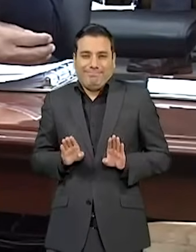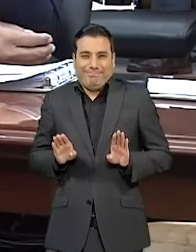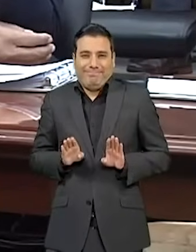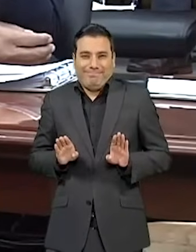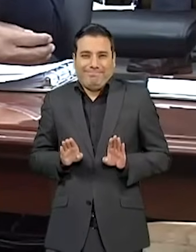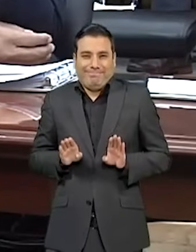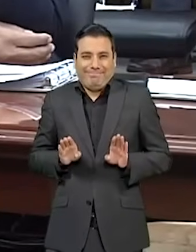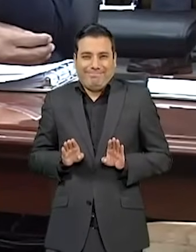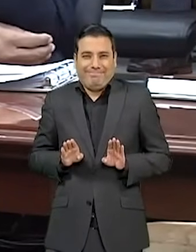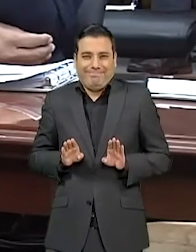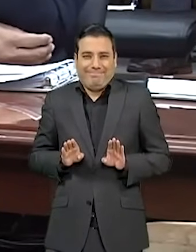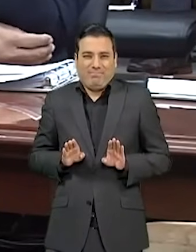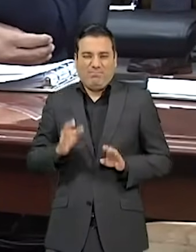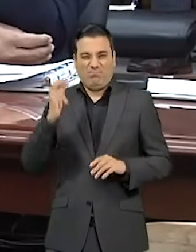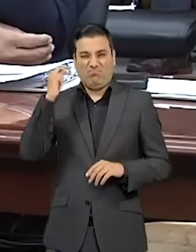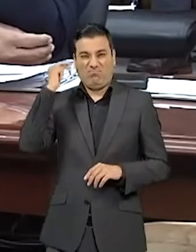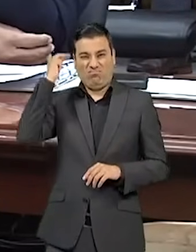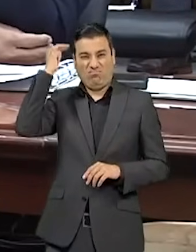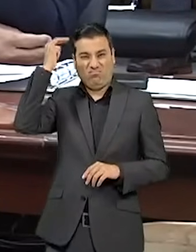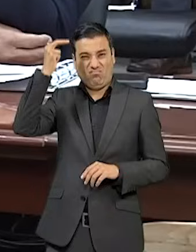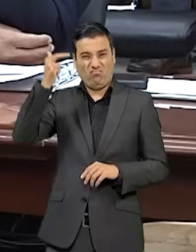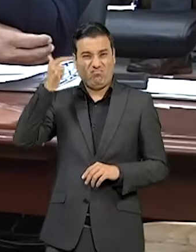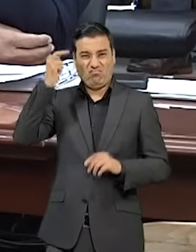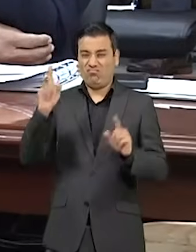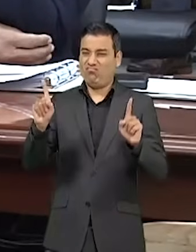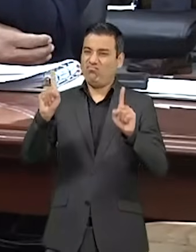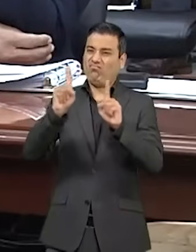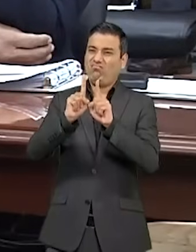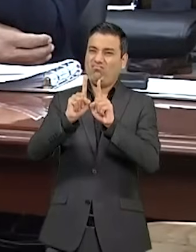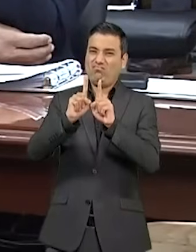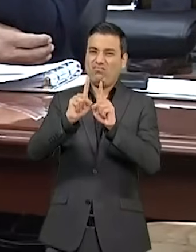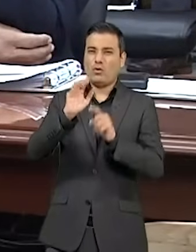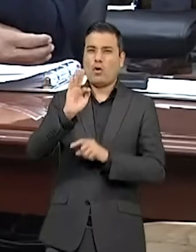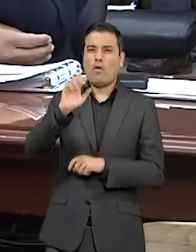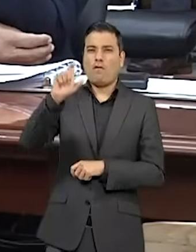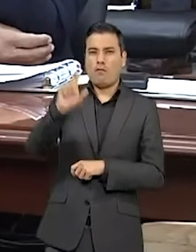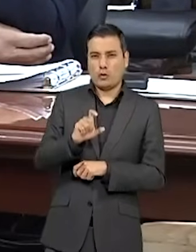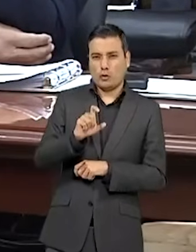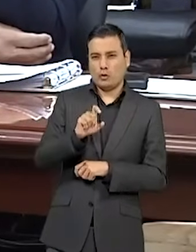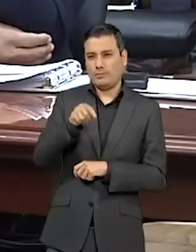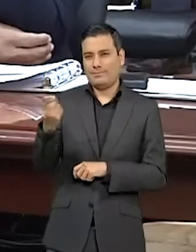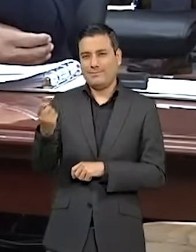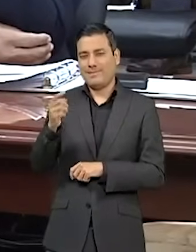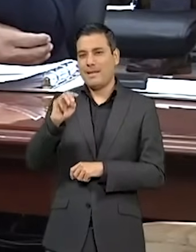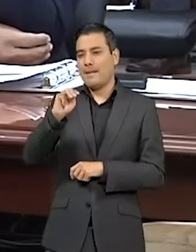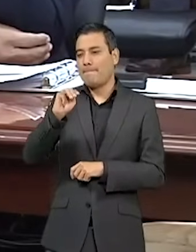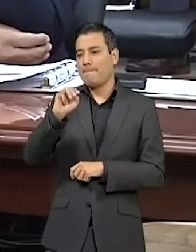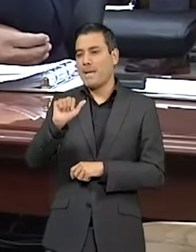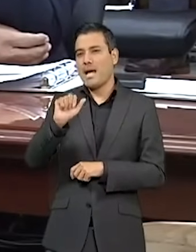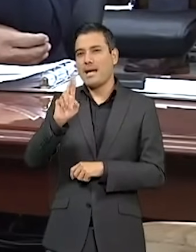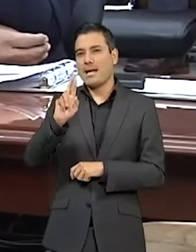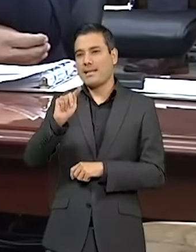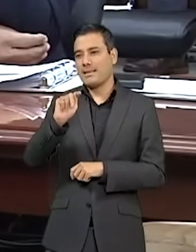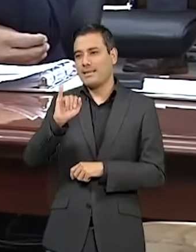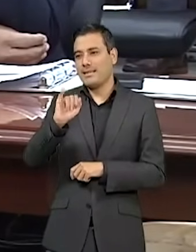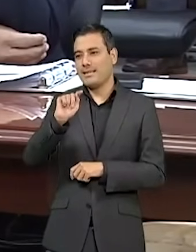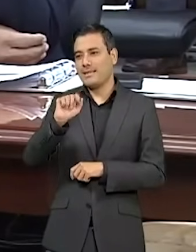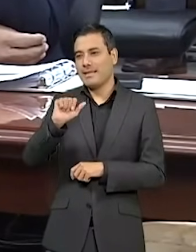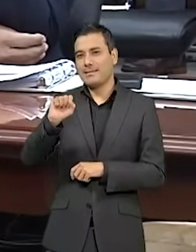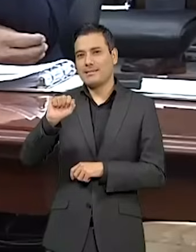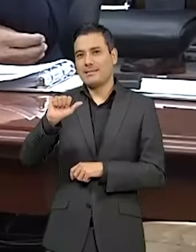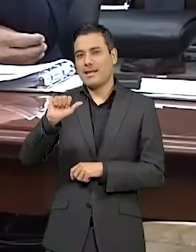presidencial monárquica de Fox y de Martita Sagún, que